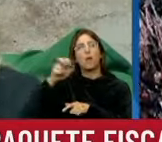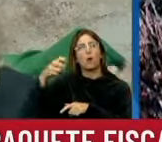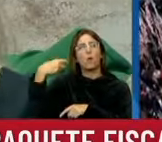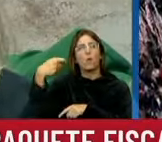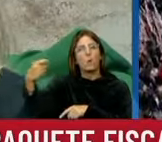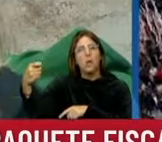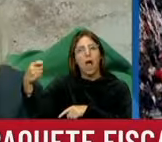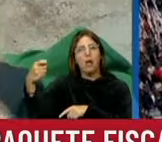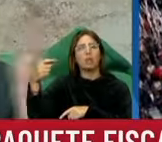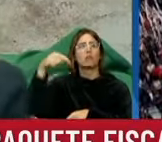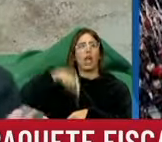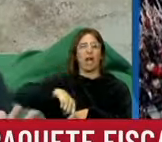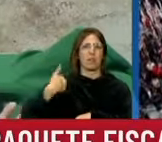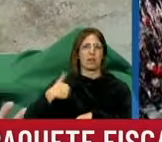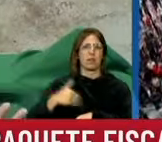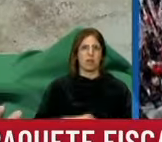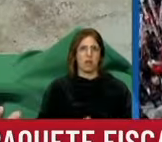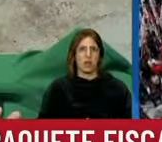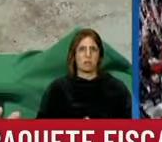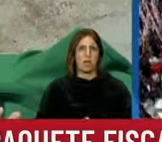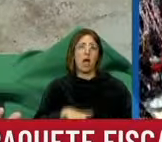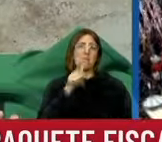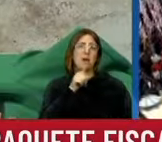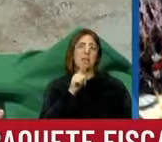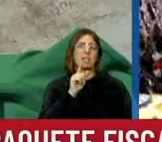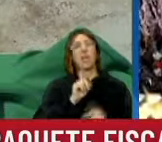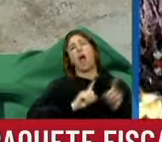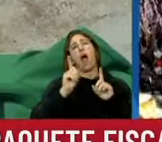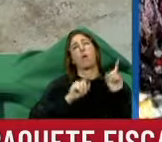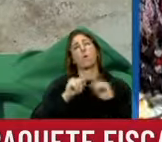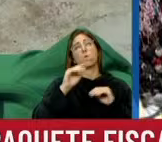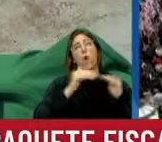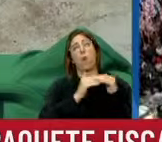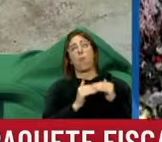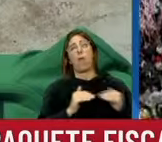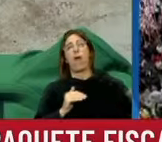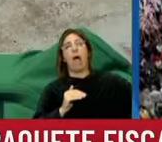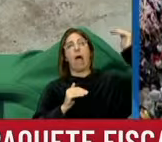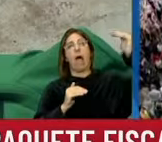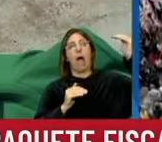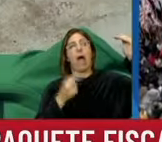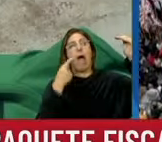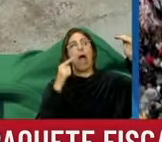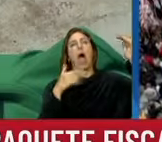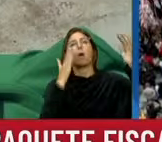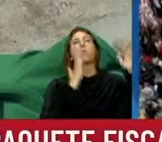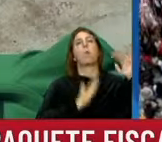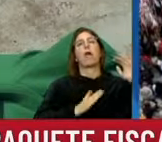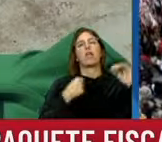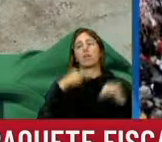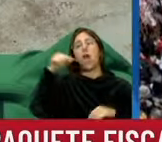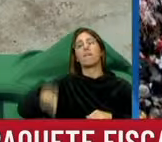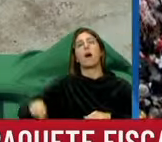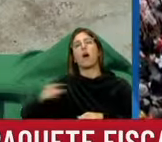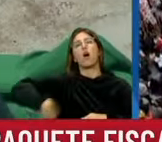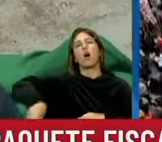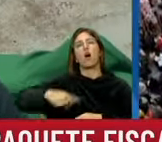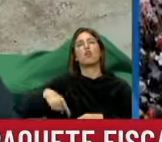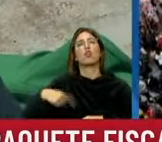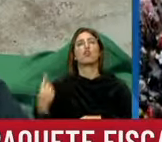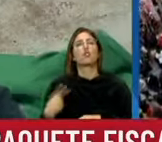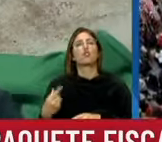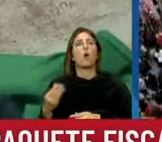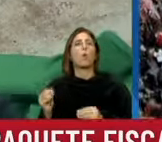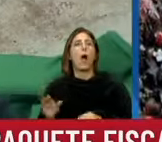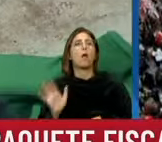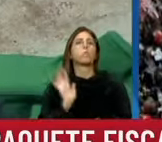Sí. Esto es mío todavía. Minga, sí, es tuyo, condenada. Minga. Pero bueno,